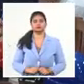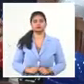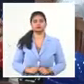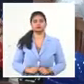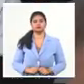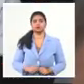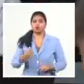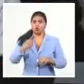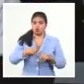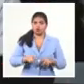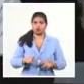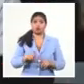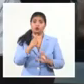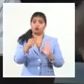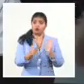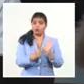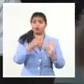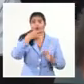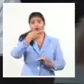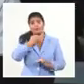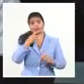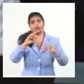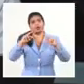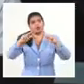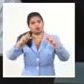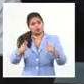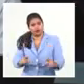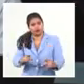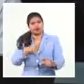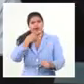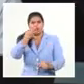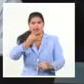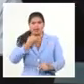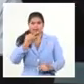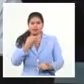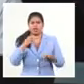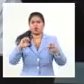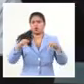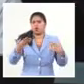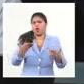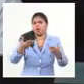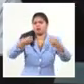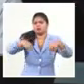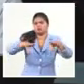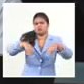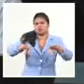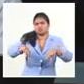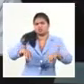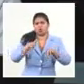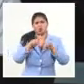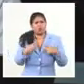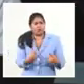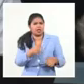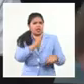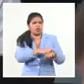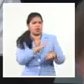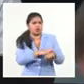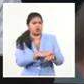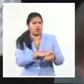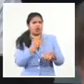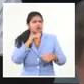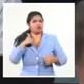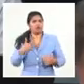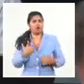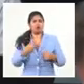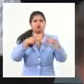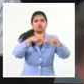también explicarle una vez más a nuestra población por dónde andamos, cuál es la situación que tenemos, cuáles son sus casos, pero también cuáles son las